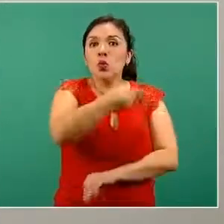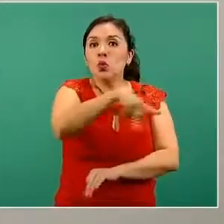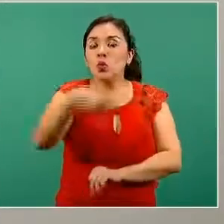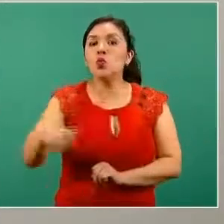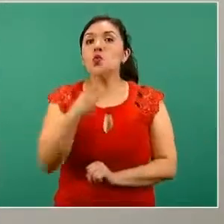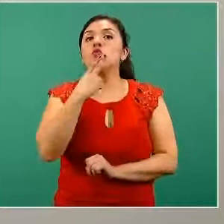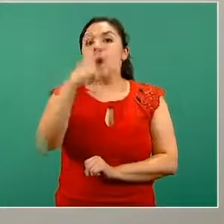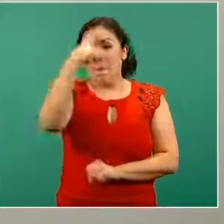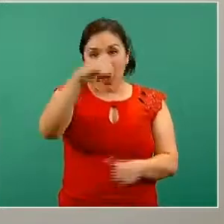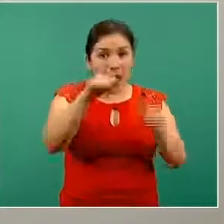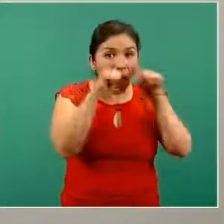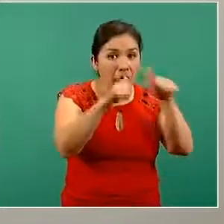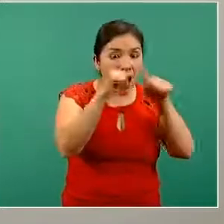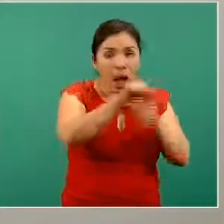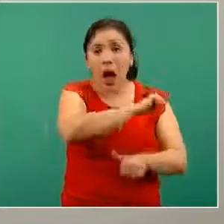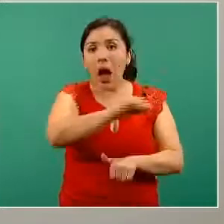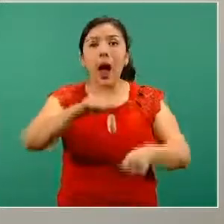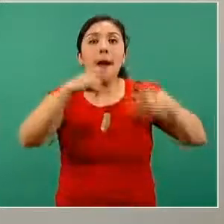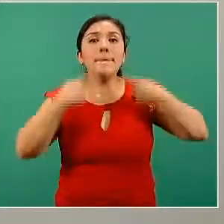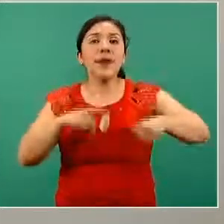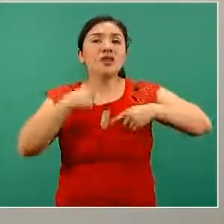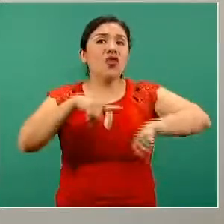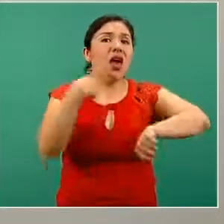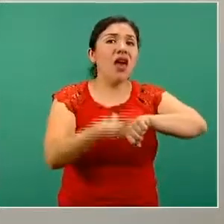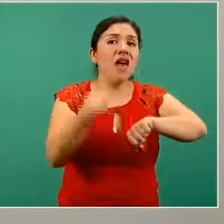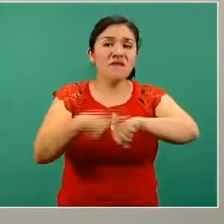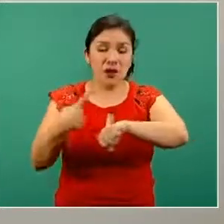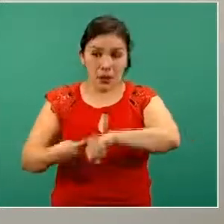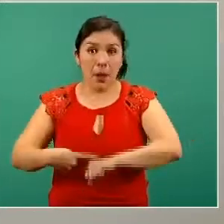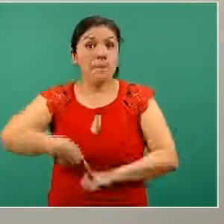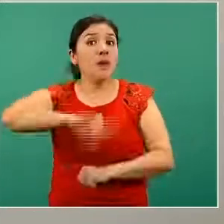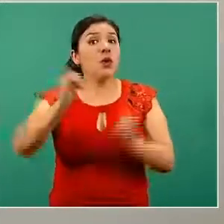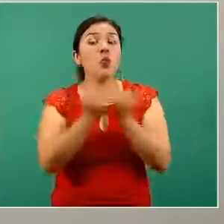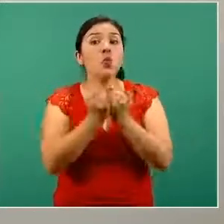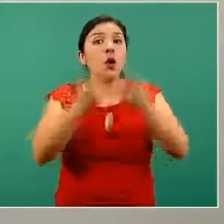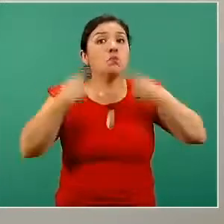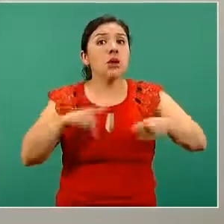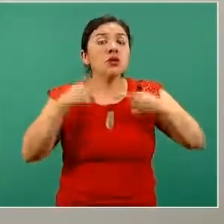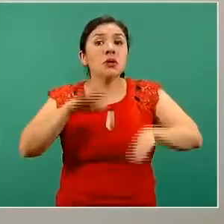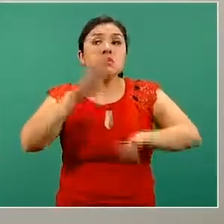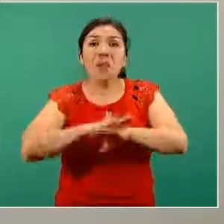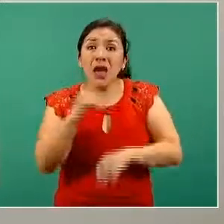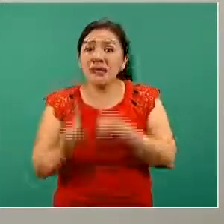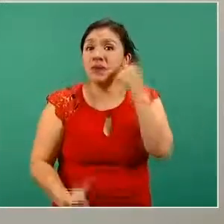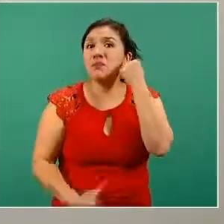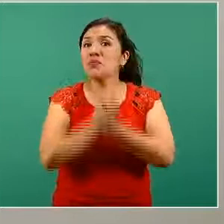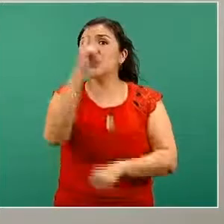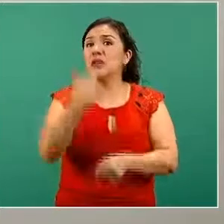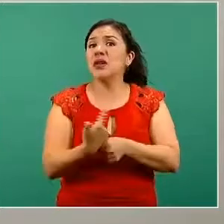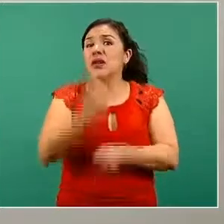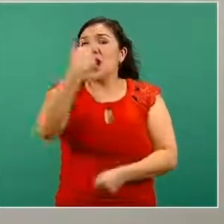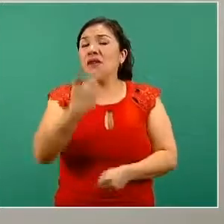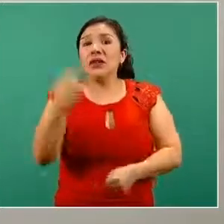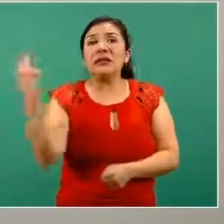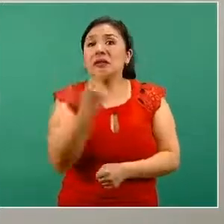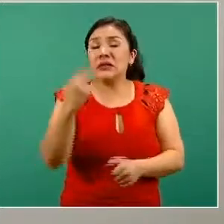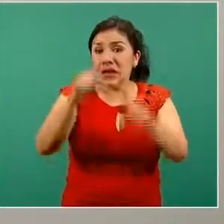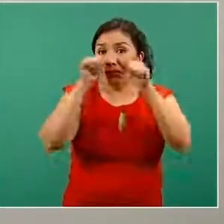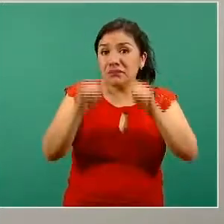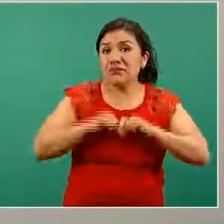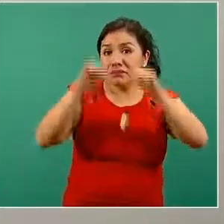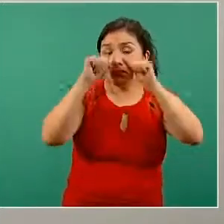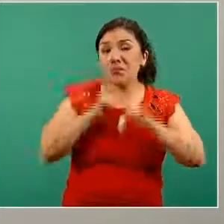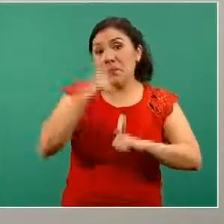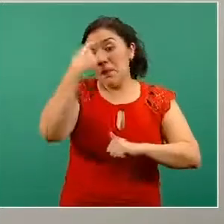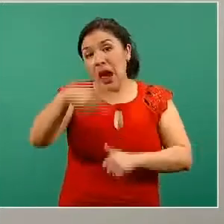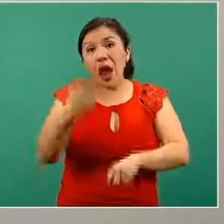de atender a las personas enfermas, pero sobre todo aquellas que enferman de manera grave y crítica y que requieren servicios en segundo